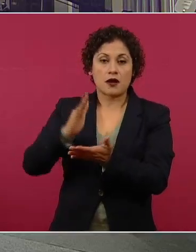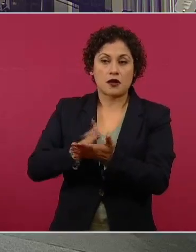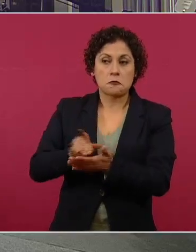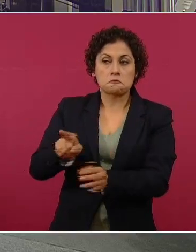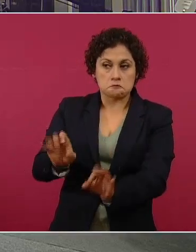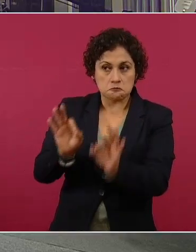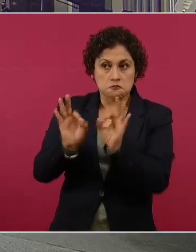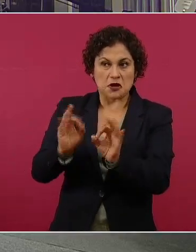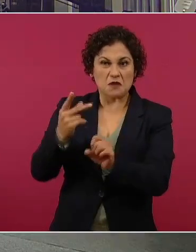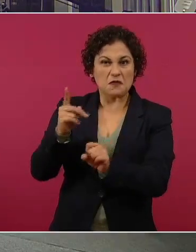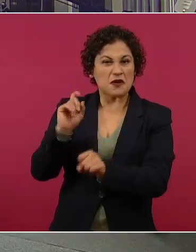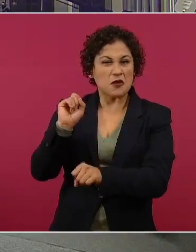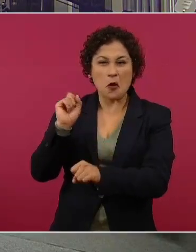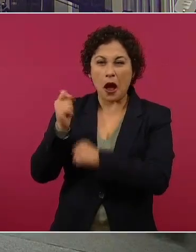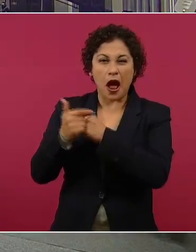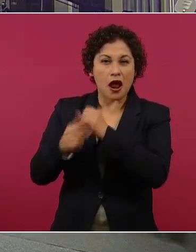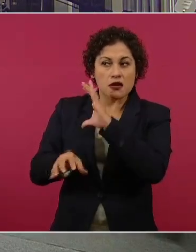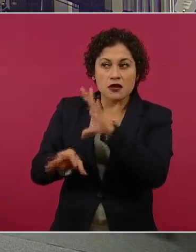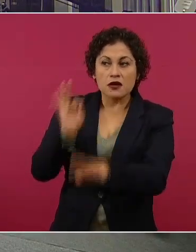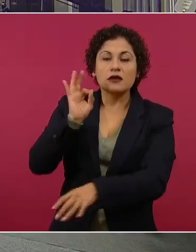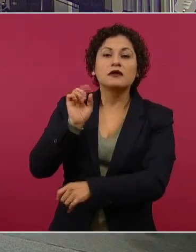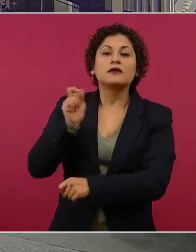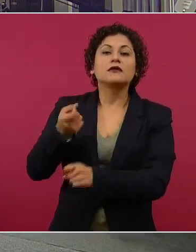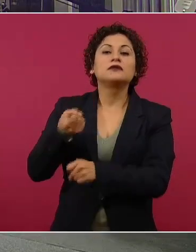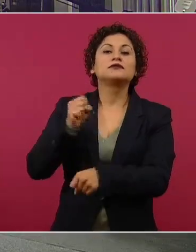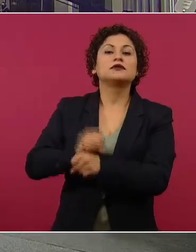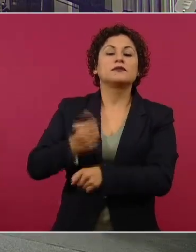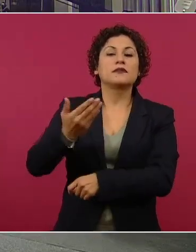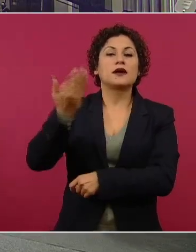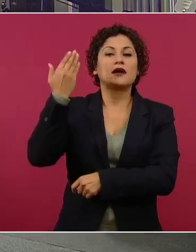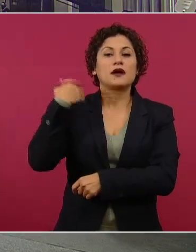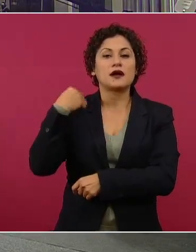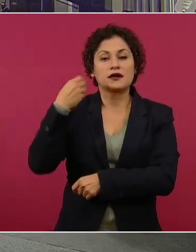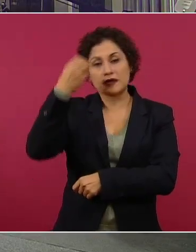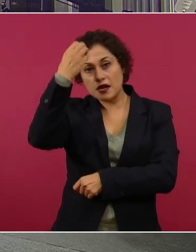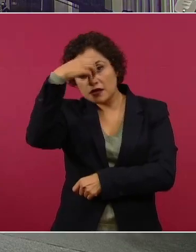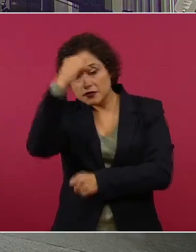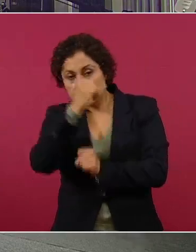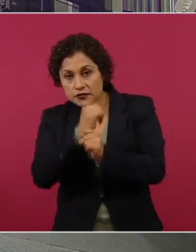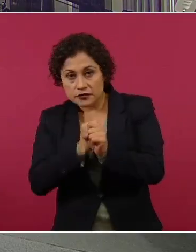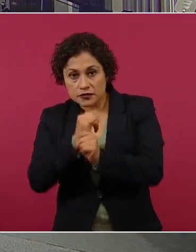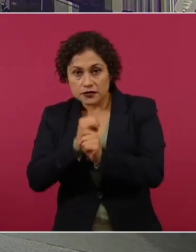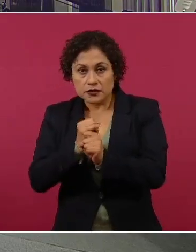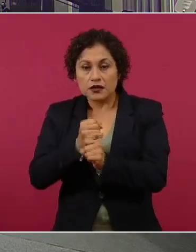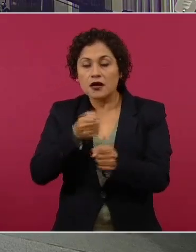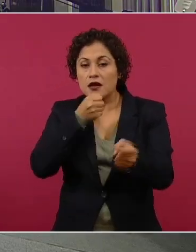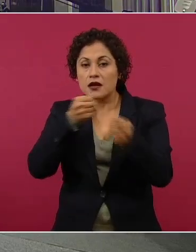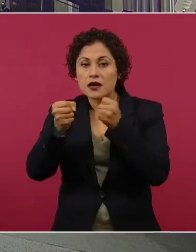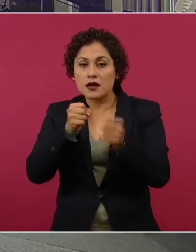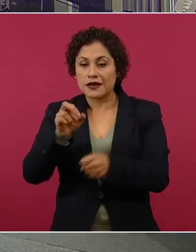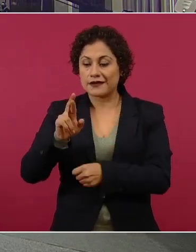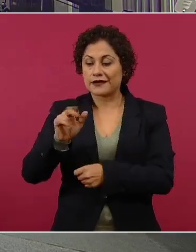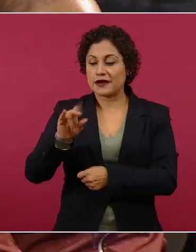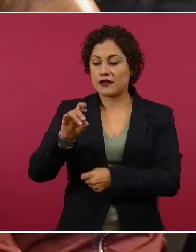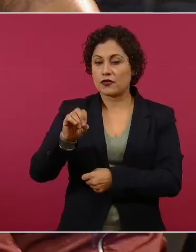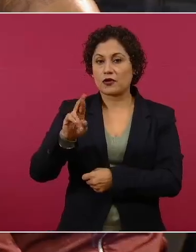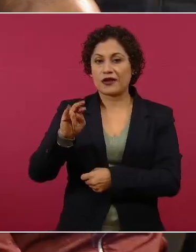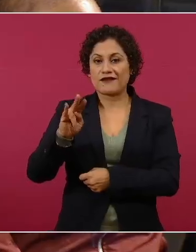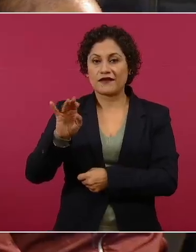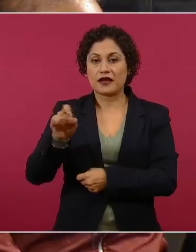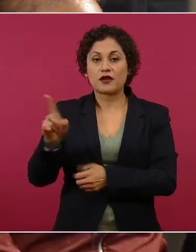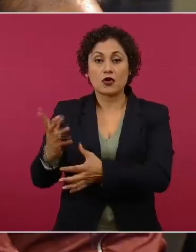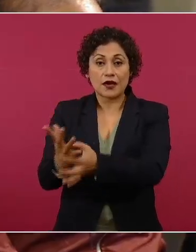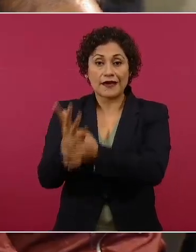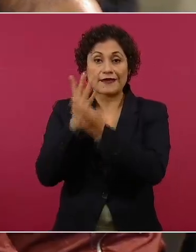atención. La semana pasada, el especialista en narcotráfico y columnista Ricardo Ravelo manejó que existe una investigación de la